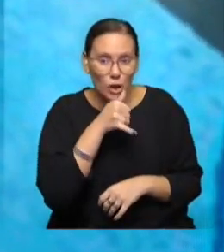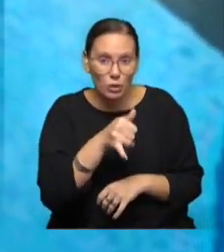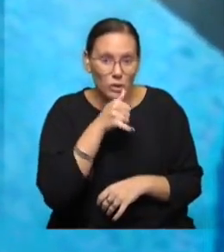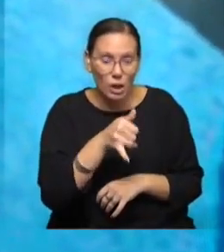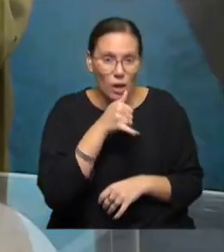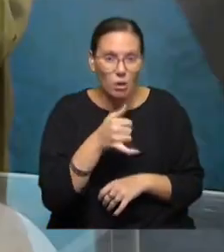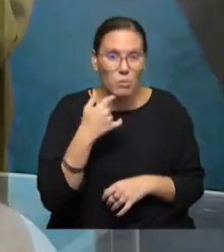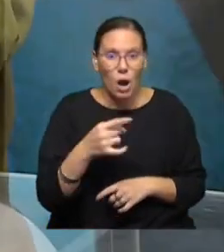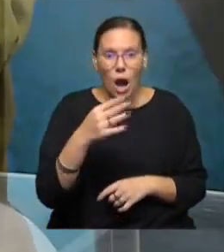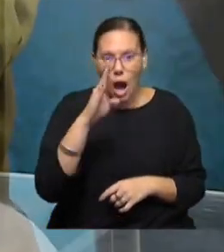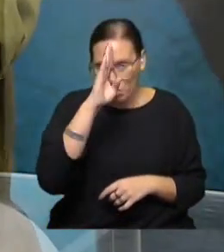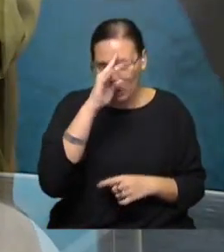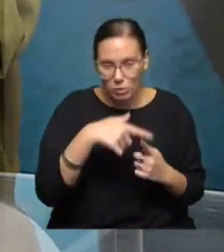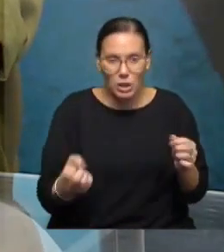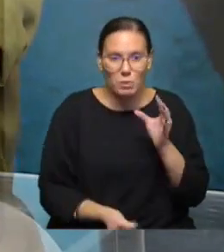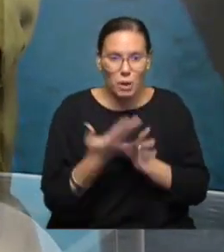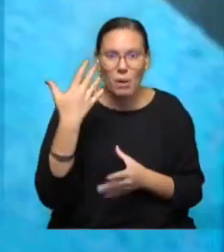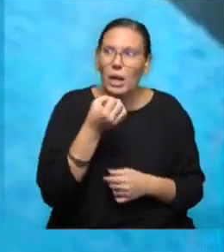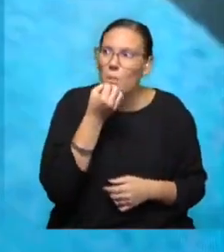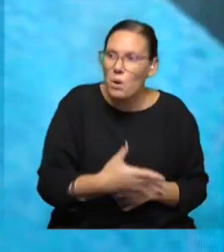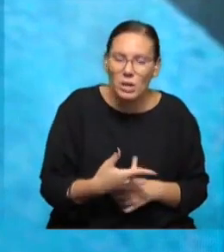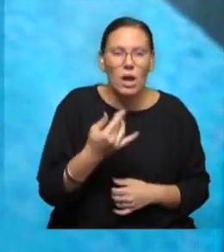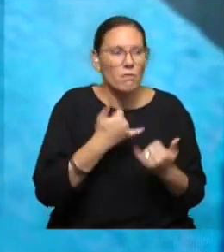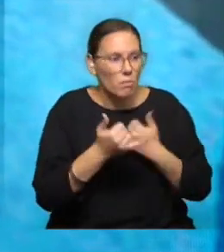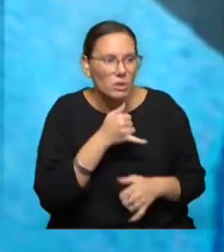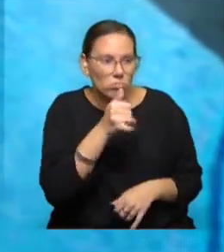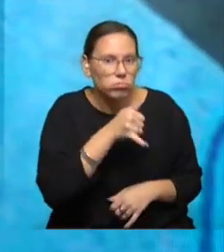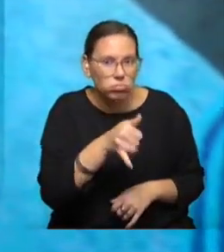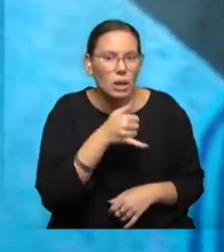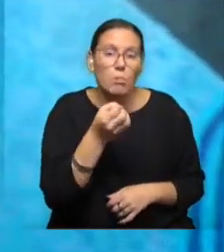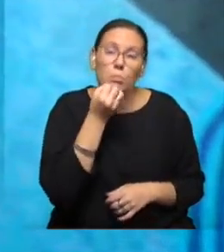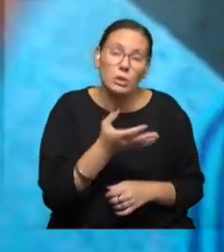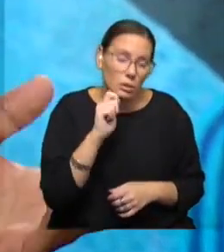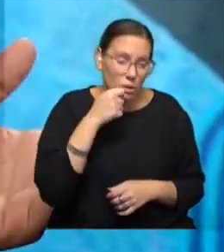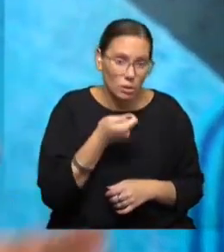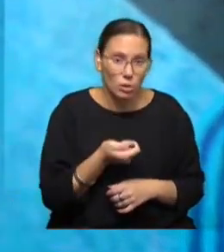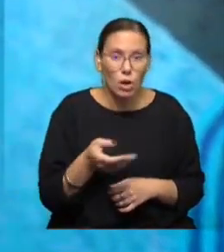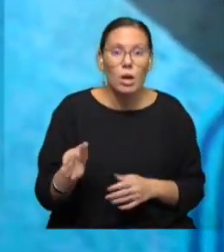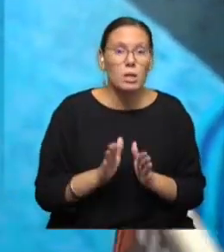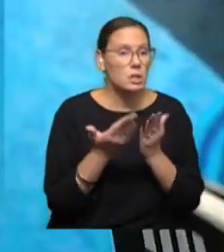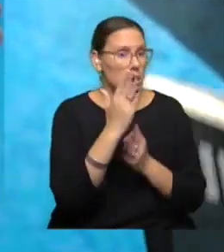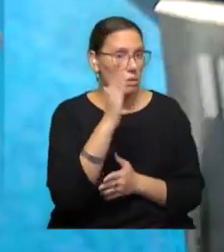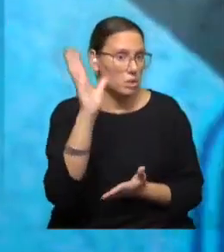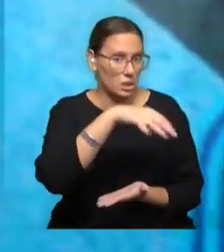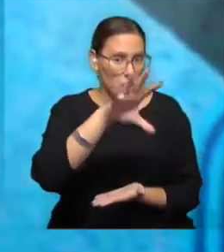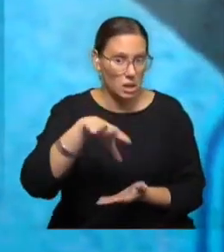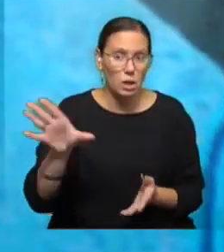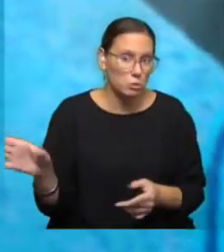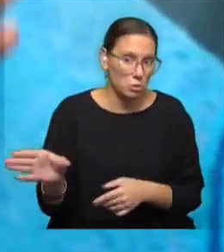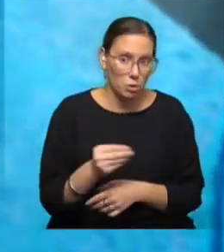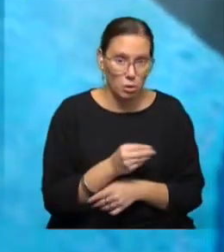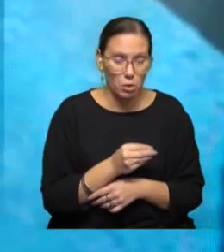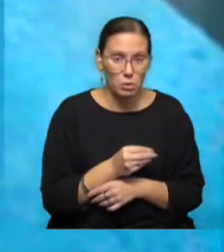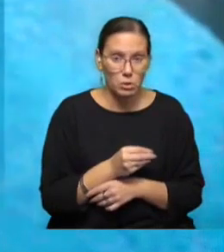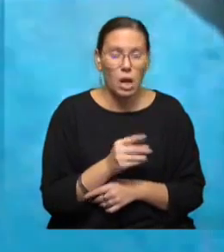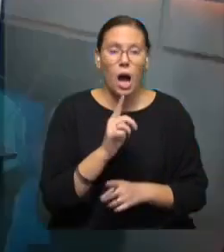como que adquirir conocimientos nuevos hicimos que alucinante así que nada súper recomendado en todas las librerías no todas las